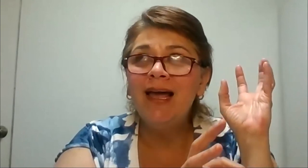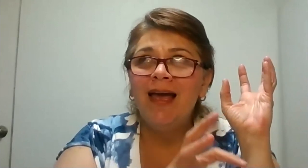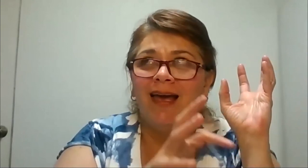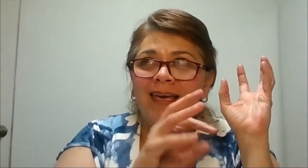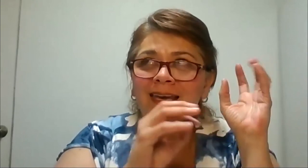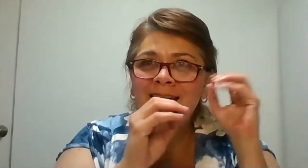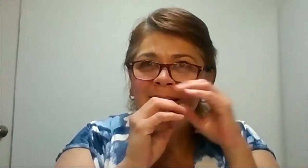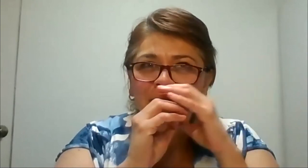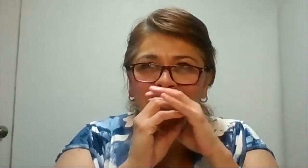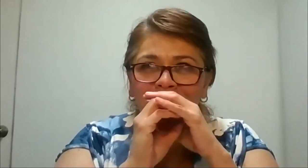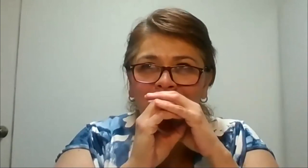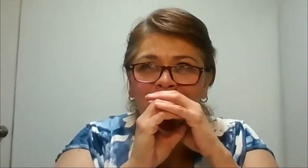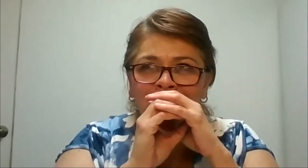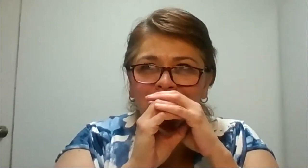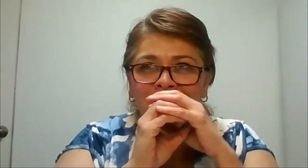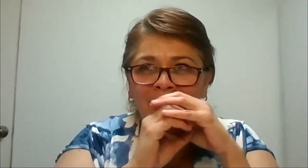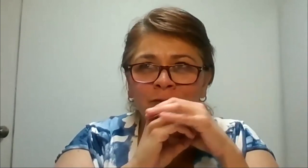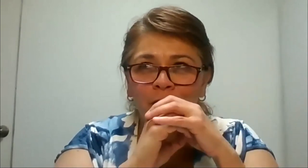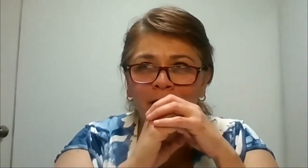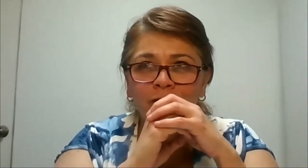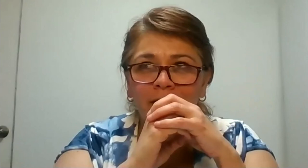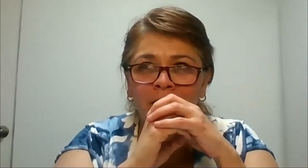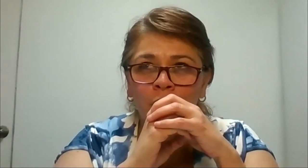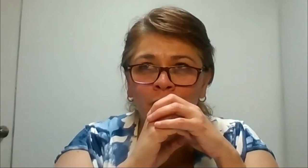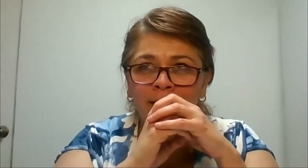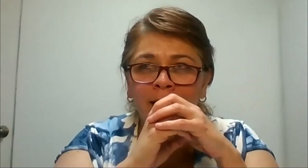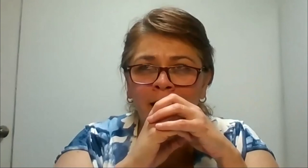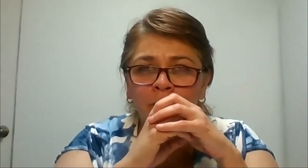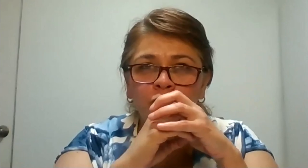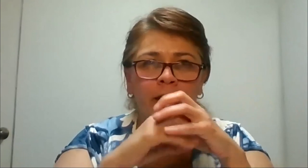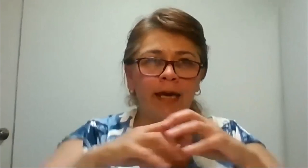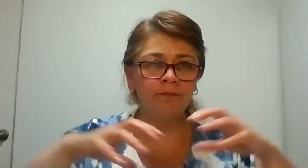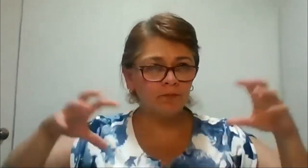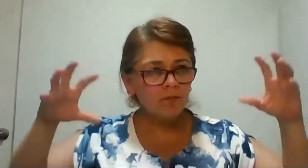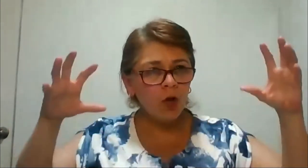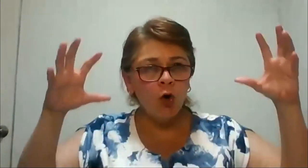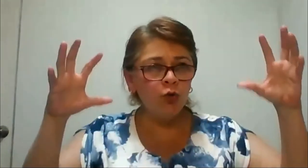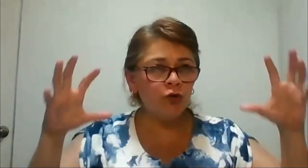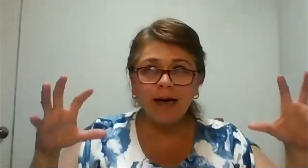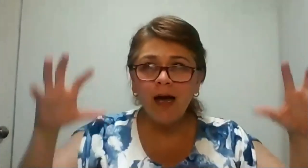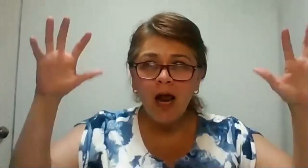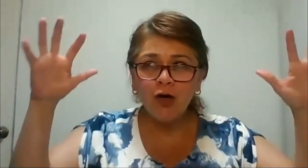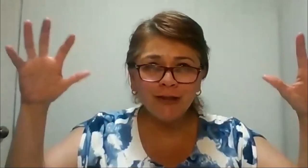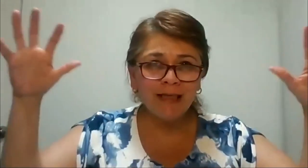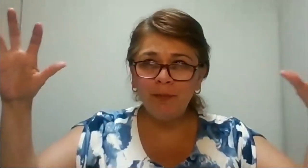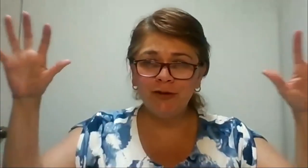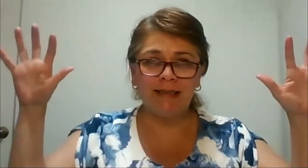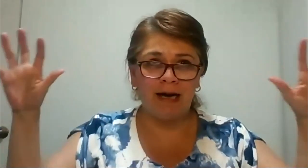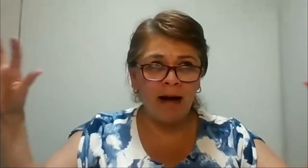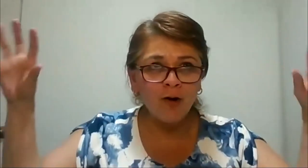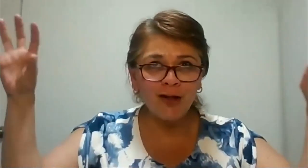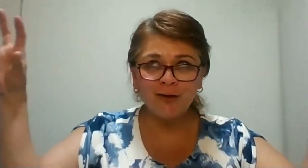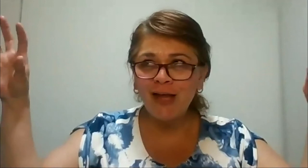departamento y las ideas fueron en donde teníamos que juntar los equipos